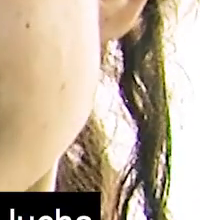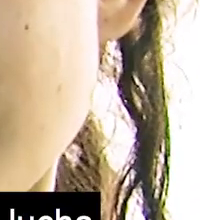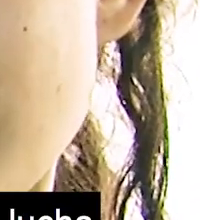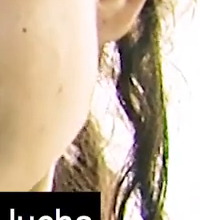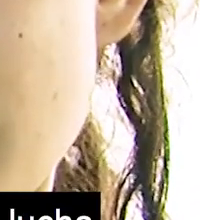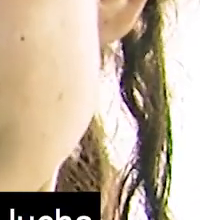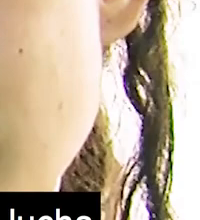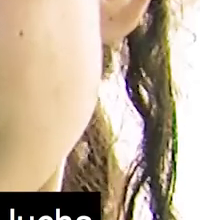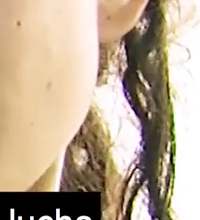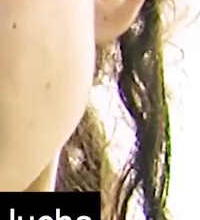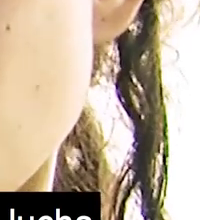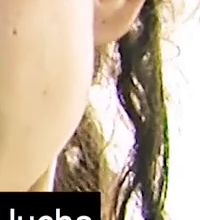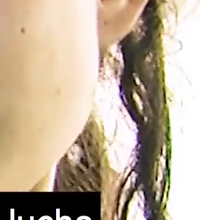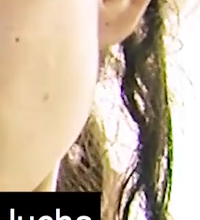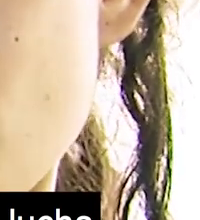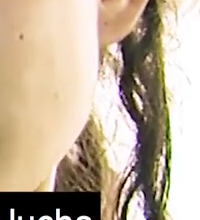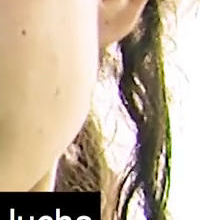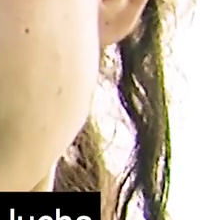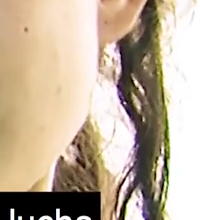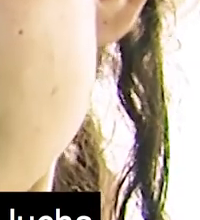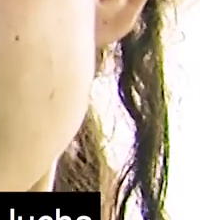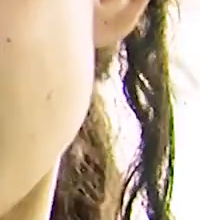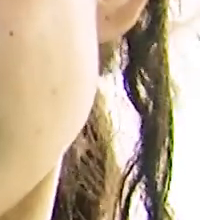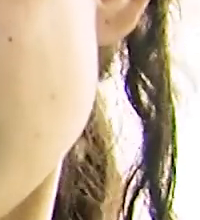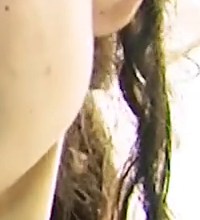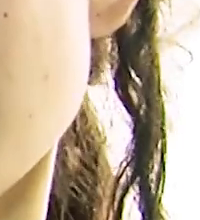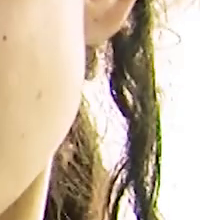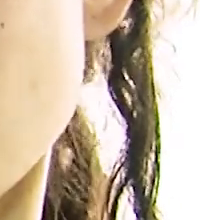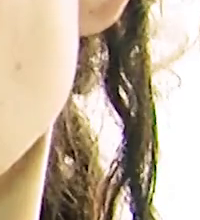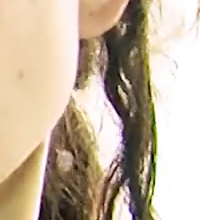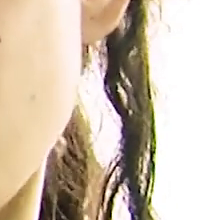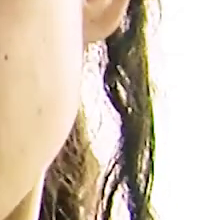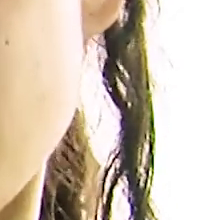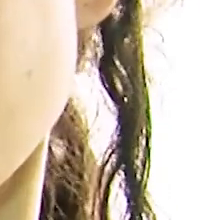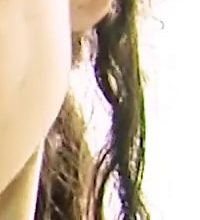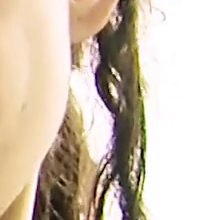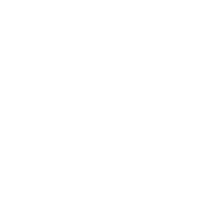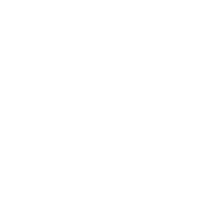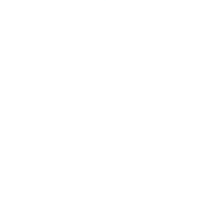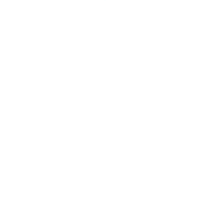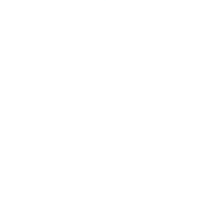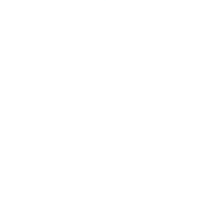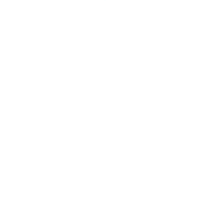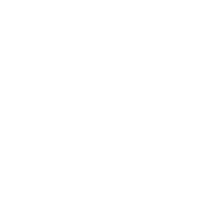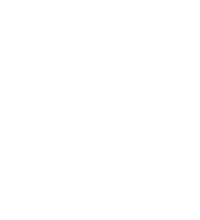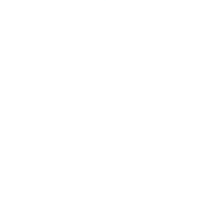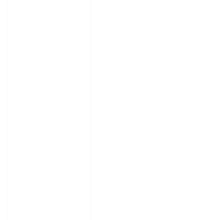Berta Cáceres sigue viviendo en esa lucha digna y de resistencia de las comunidades.